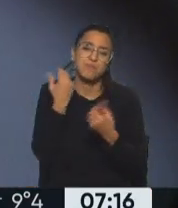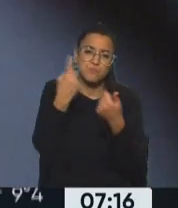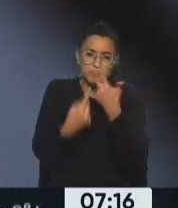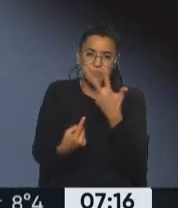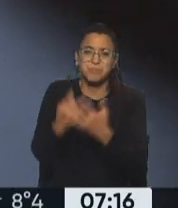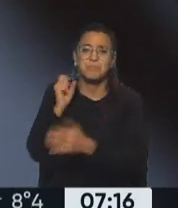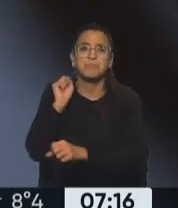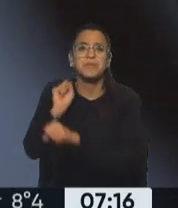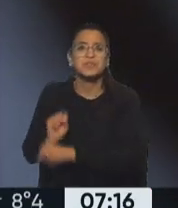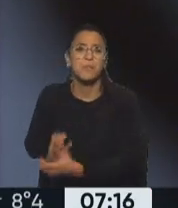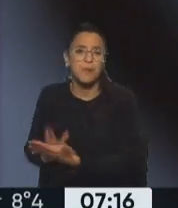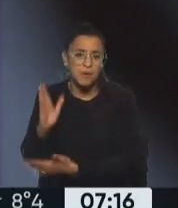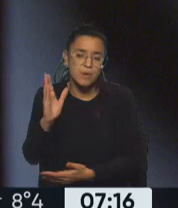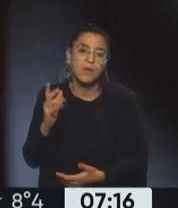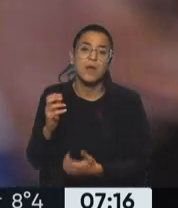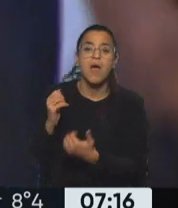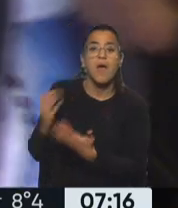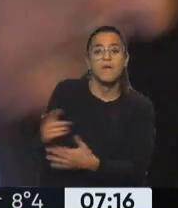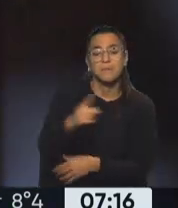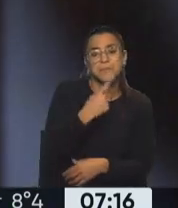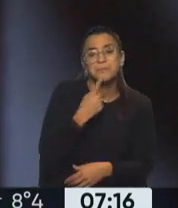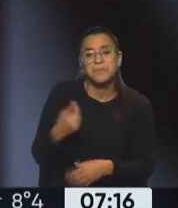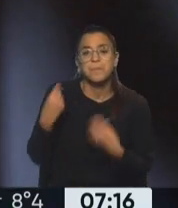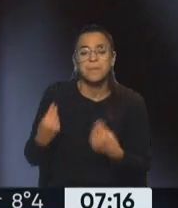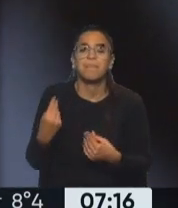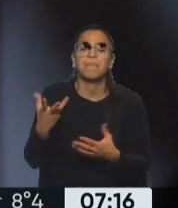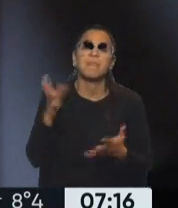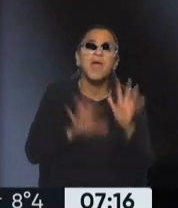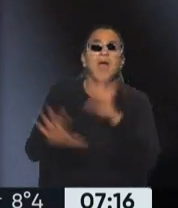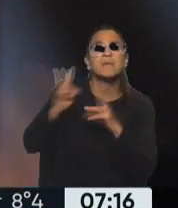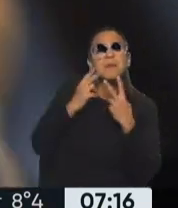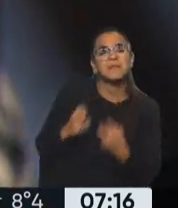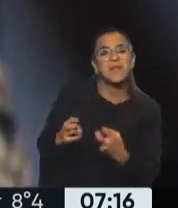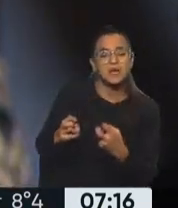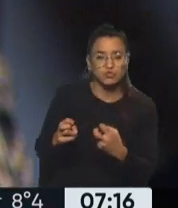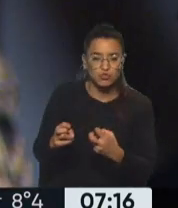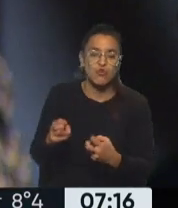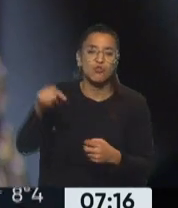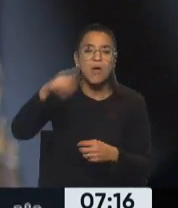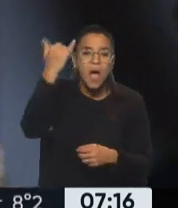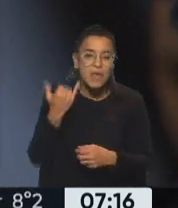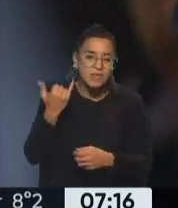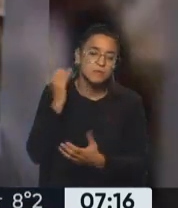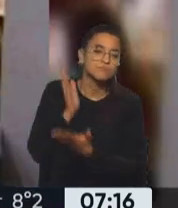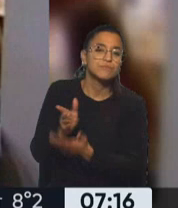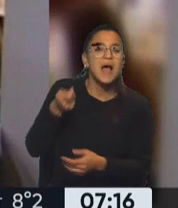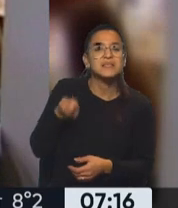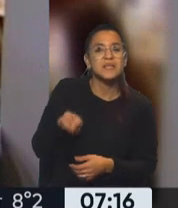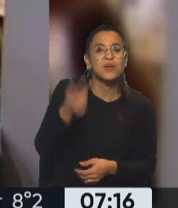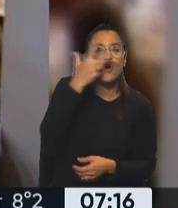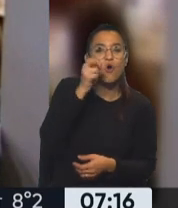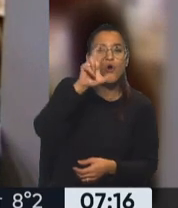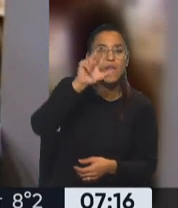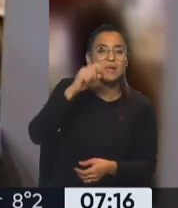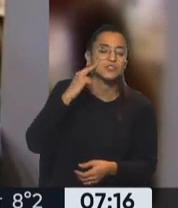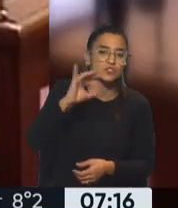La resolución que beneficia a Echecolatz fue adoptada en el marco de la causa en la que se encuentra procesado por el asesinato de Horacio